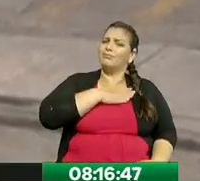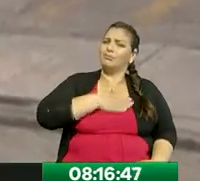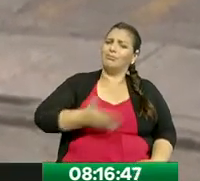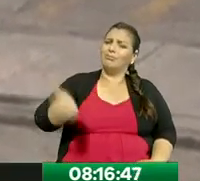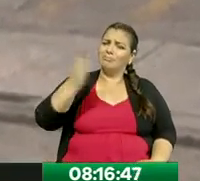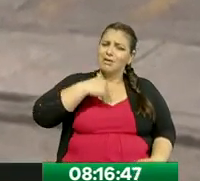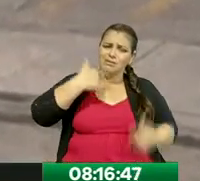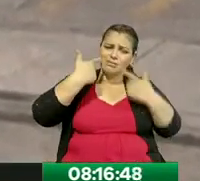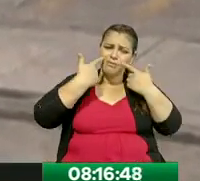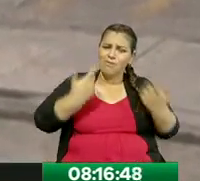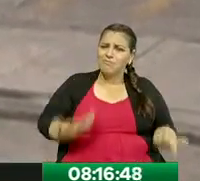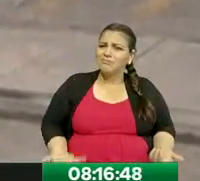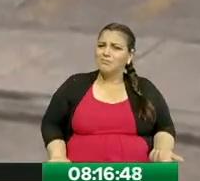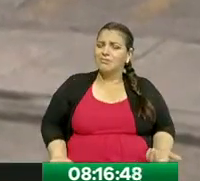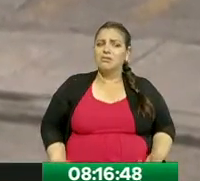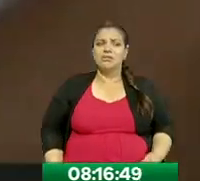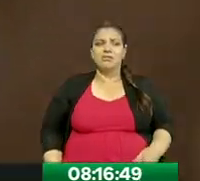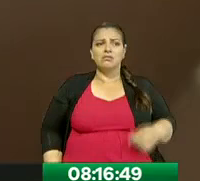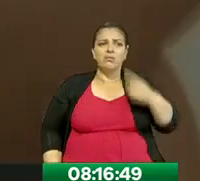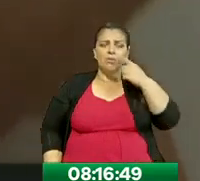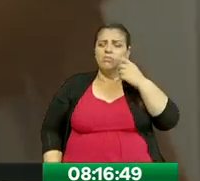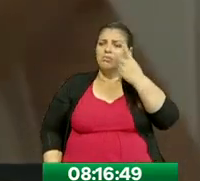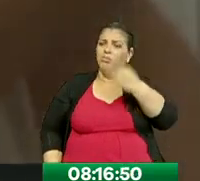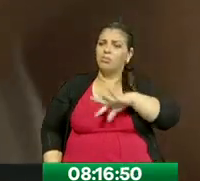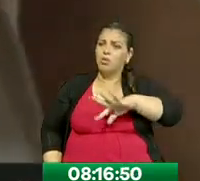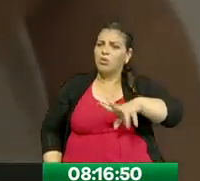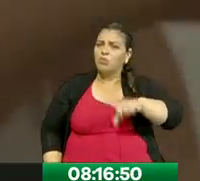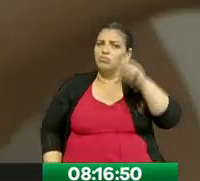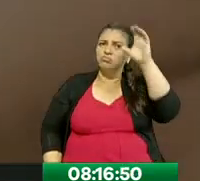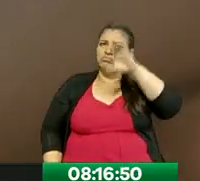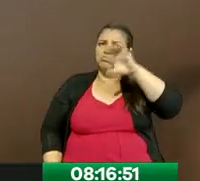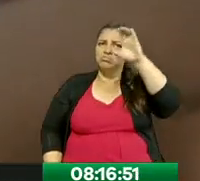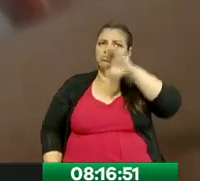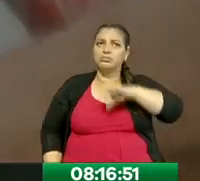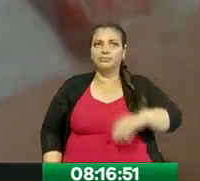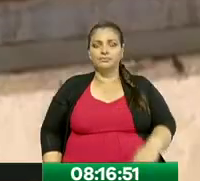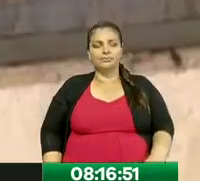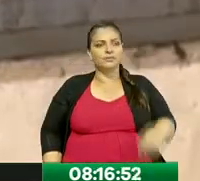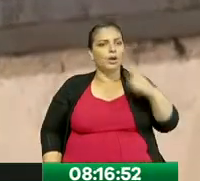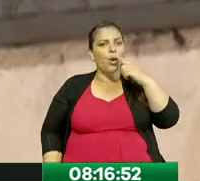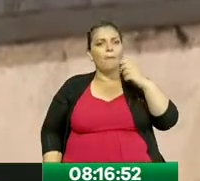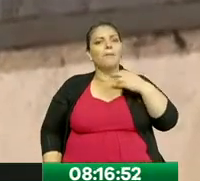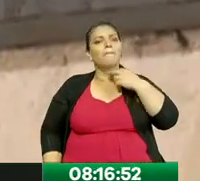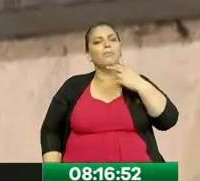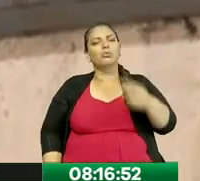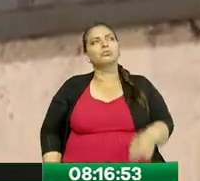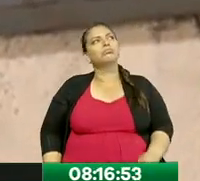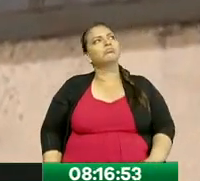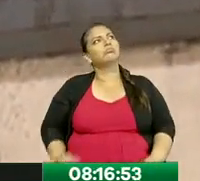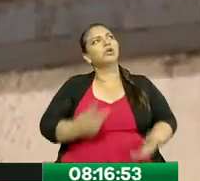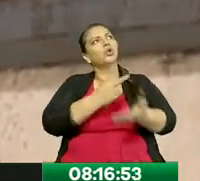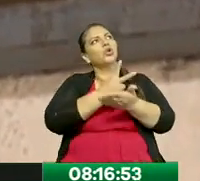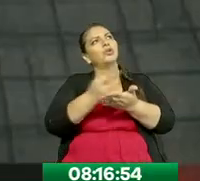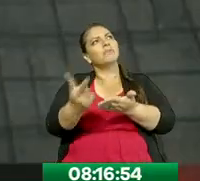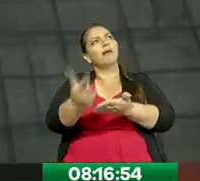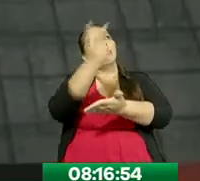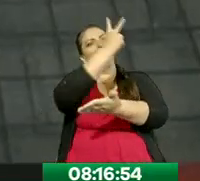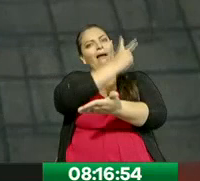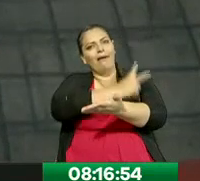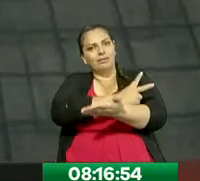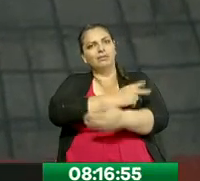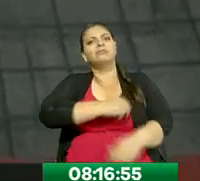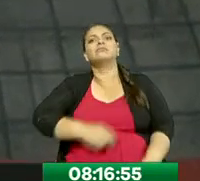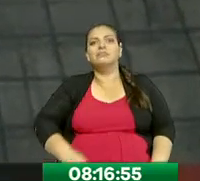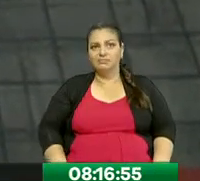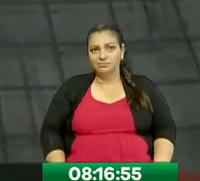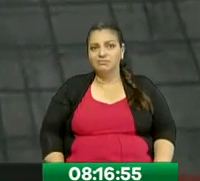para capturar a los 2 antisociales. Así mismo pasó hace 2 semanas, creo, sí. También por ahí al frente